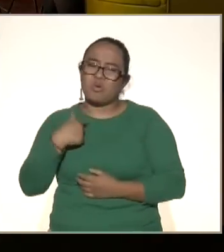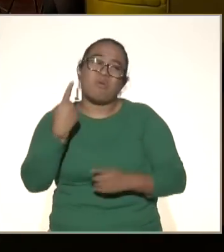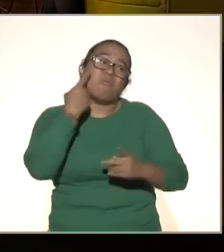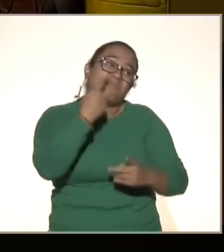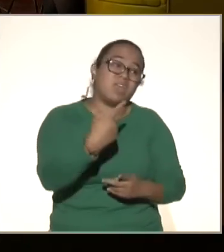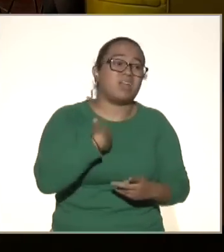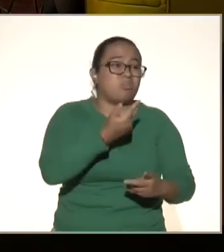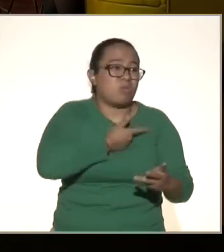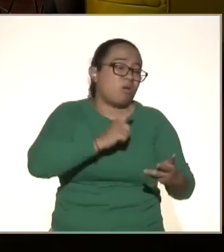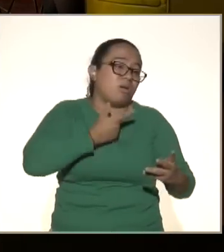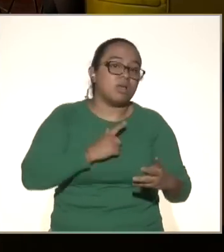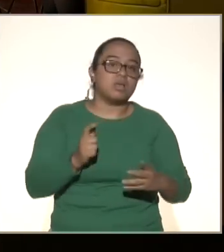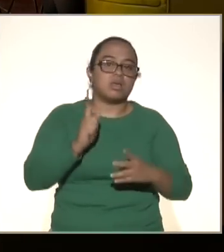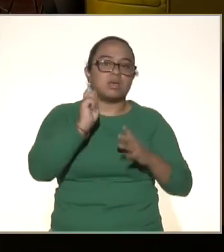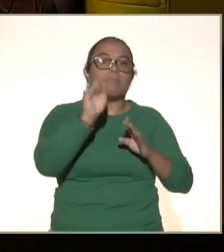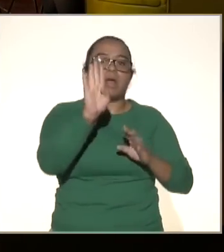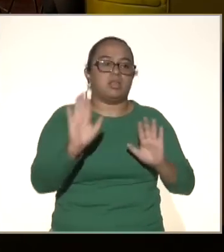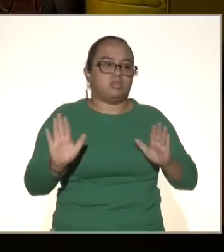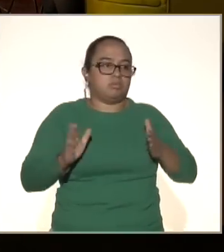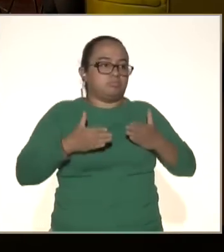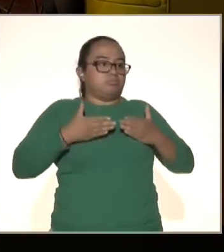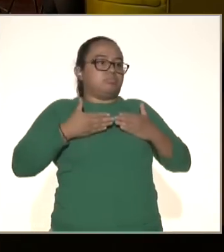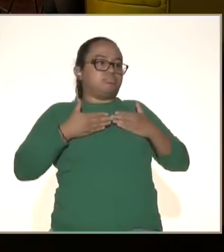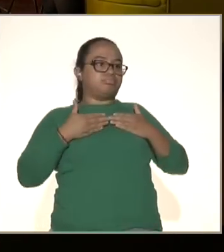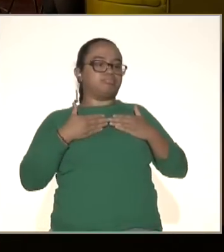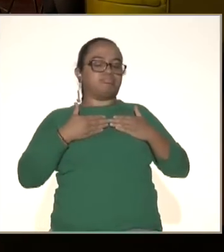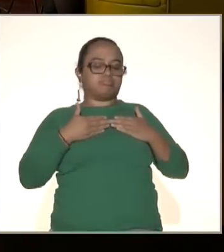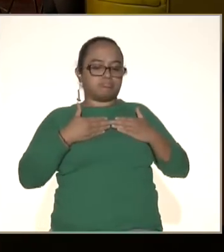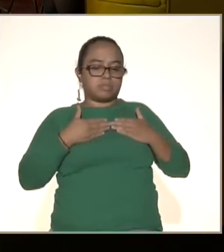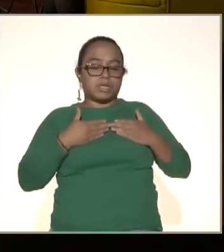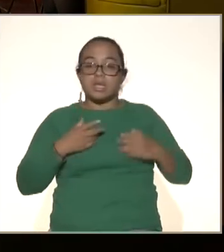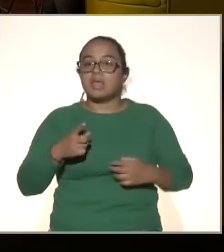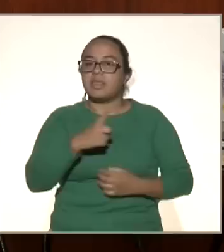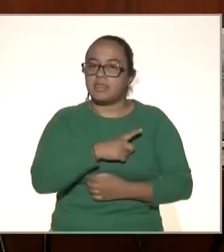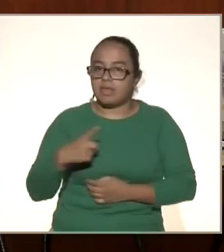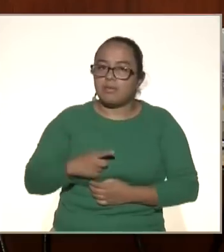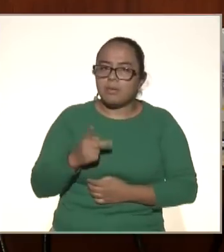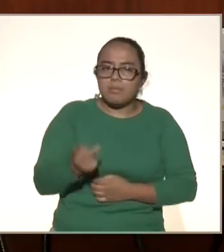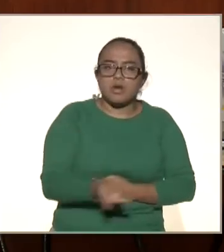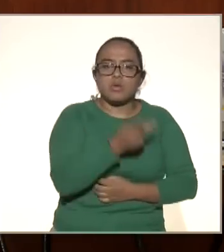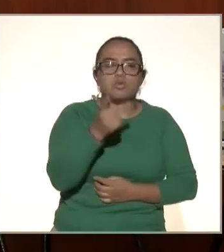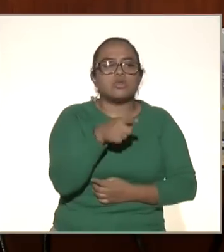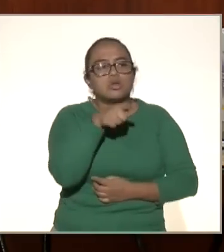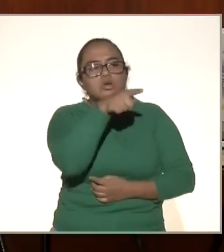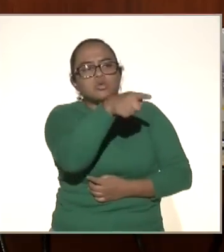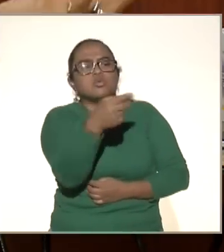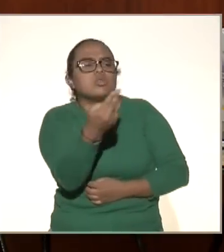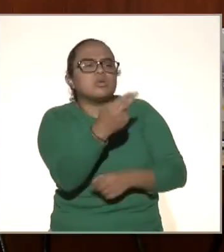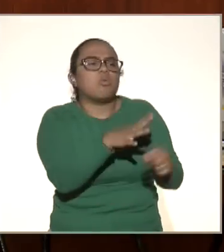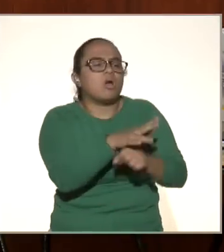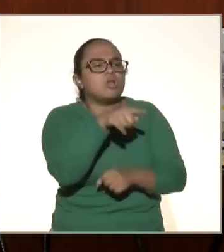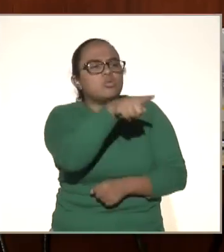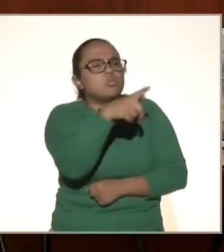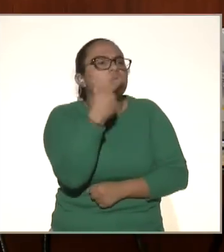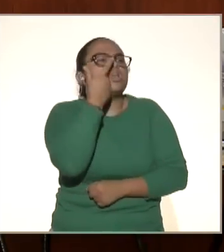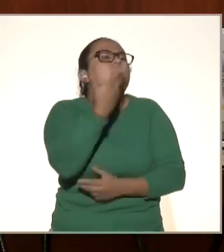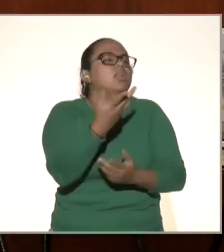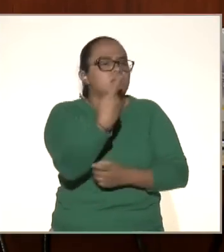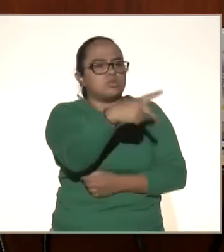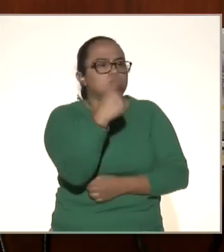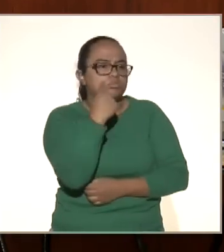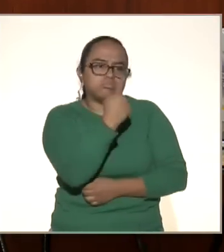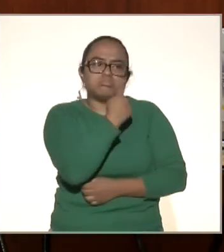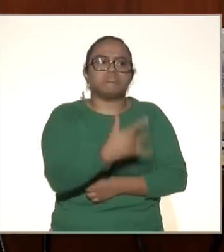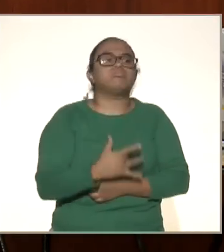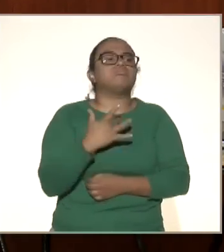me parece y tal, tú te cierras. Entonces, preguntando, ¿qué necesitas? ¿Qué quieres? ¿Cómo ves?